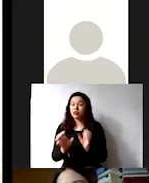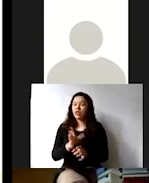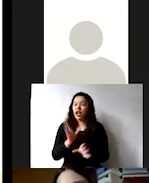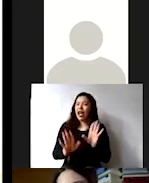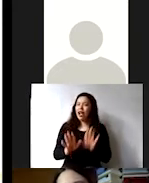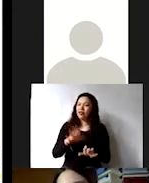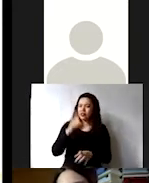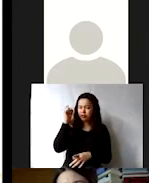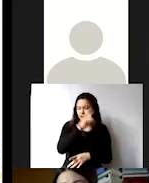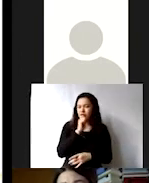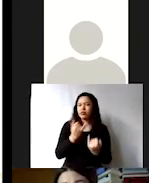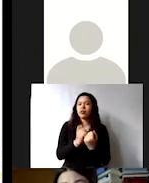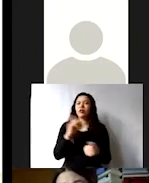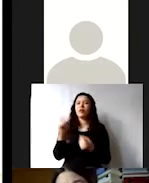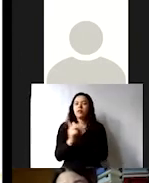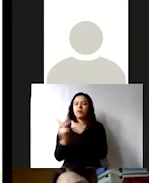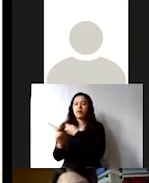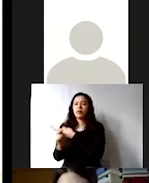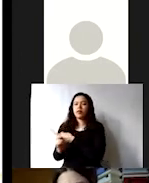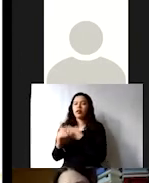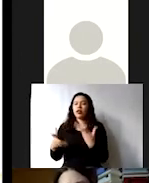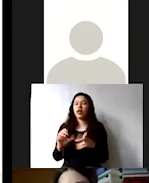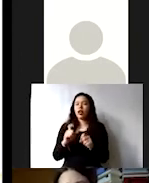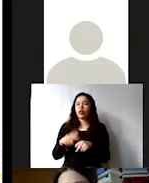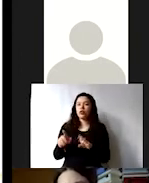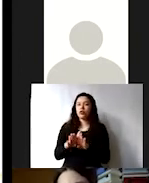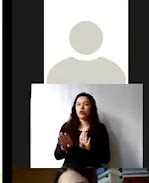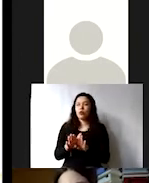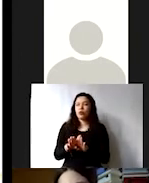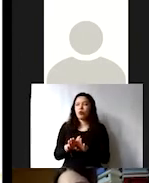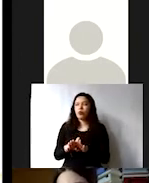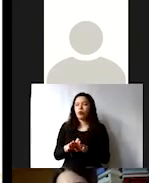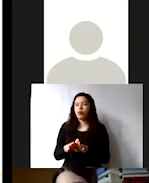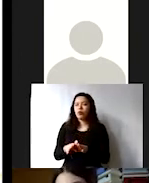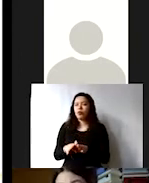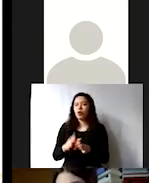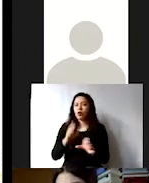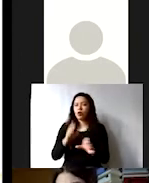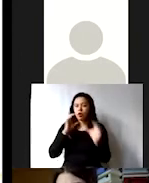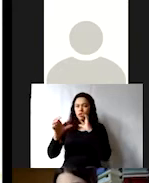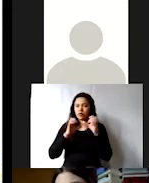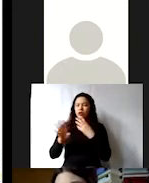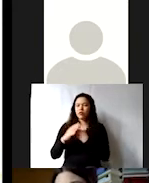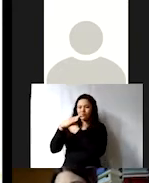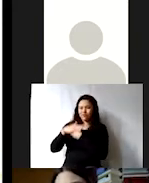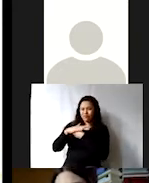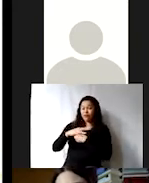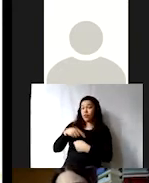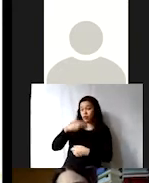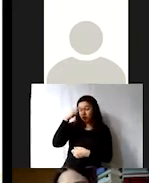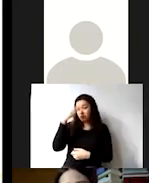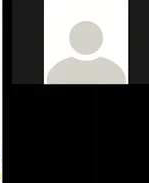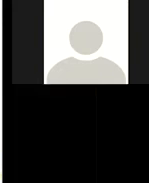aquellos países que se consideran un poquito represivos en términos de medios de comunicación. México está considerado